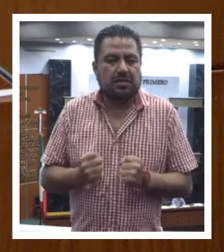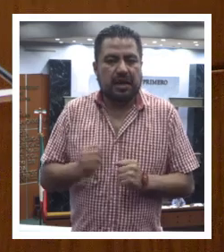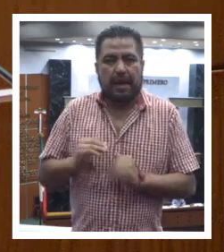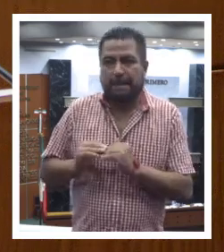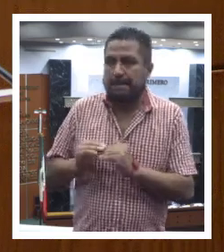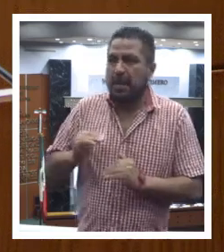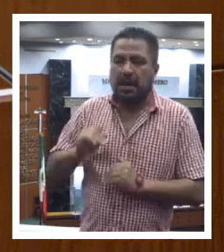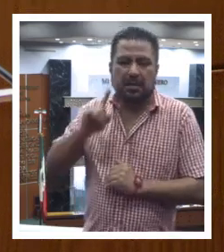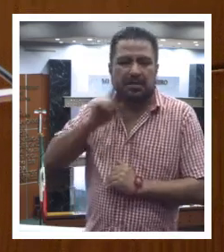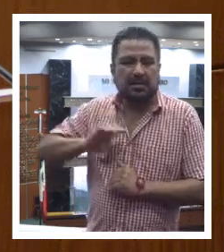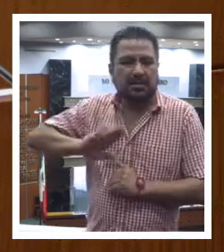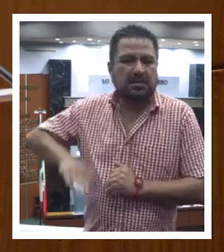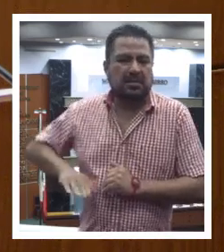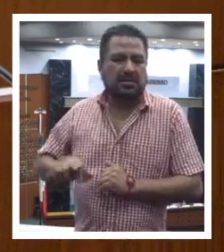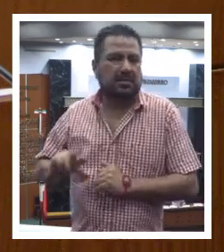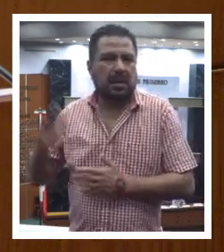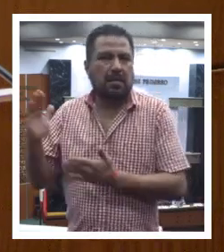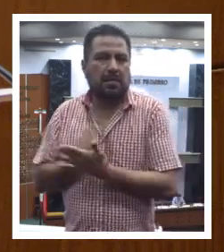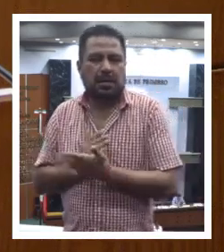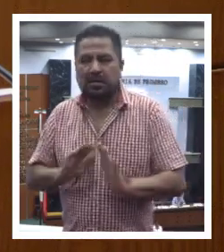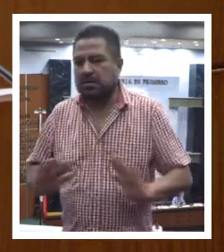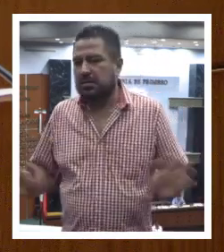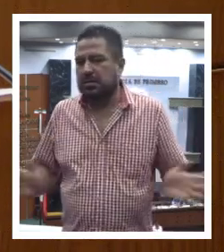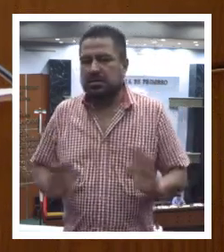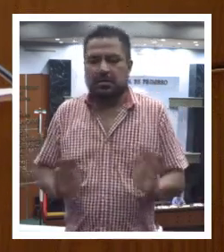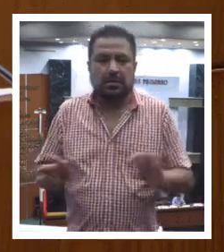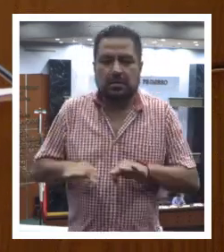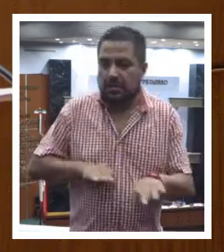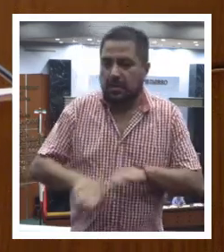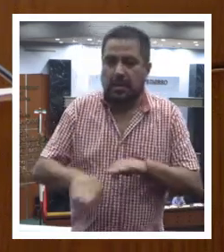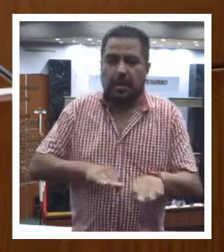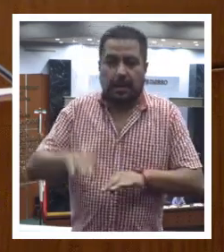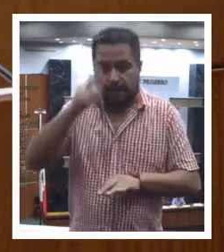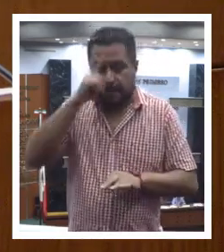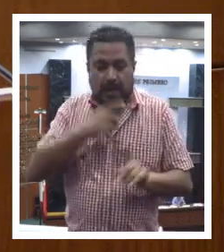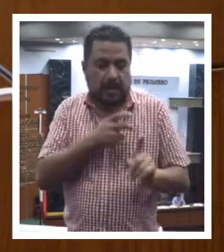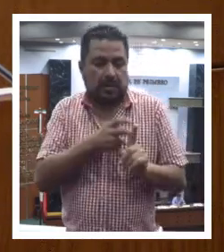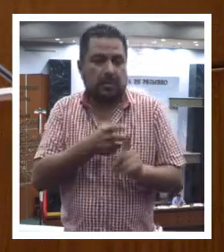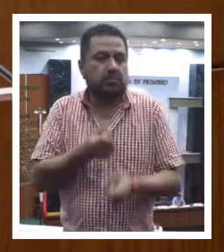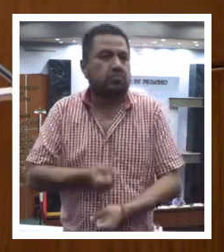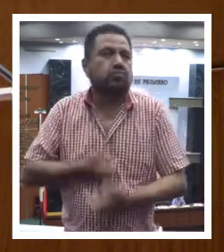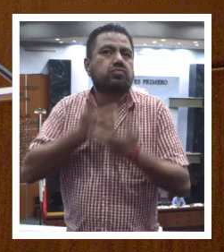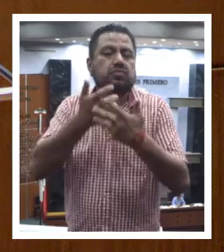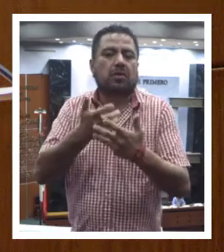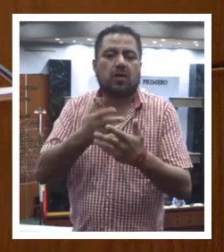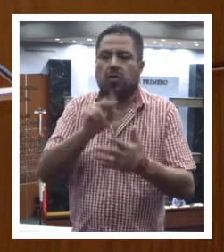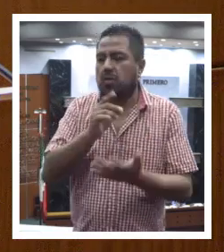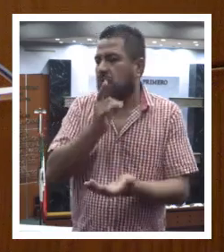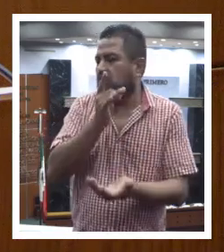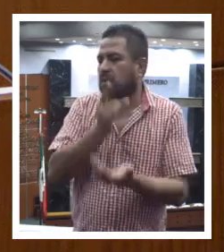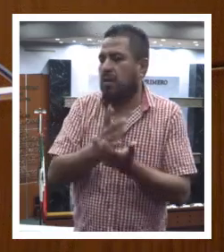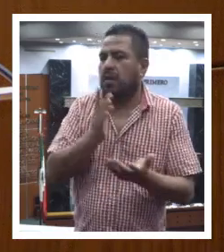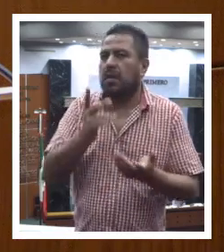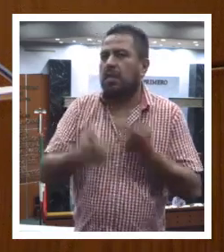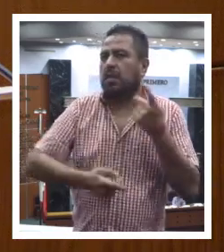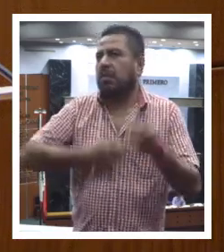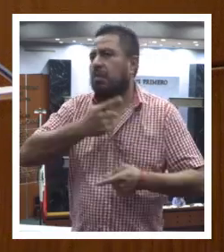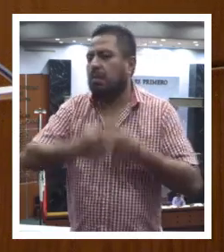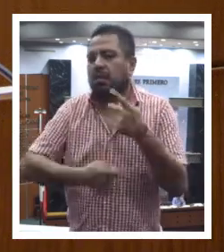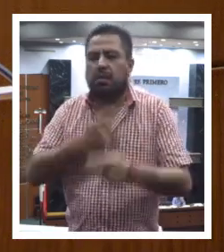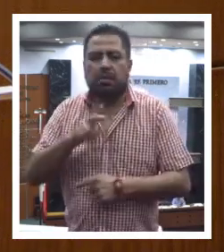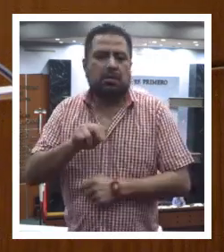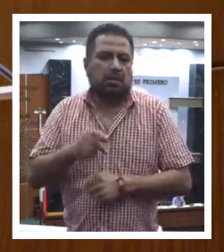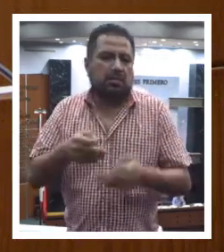más, ni una menos. Trabajemos para que esta frase no sea solo un clamor, sino